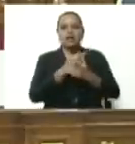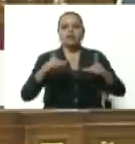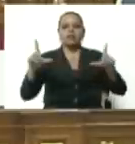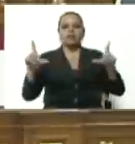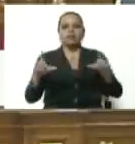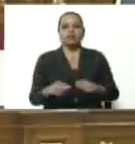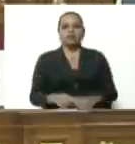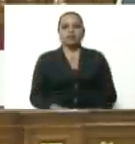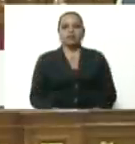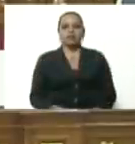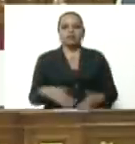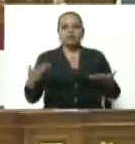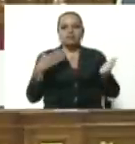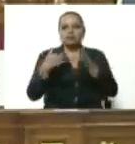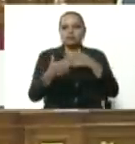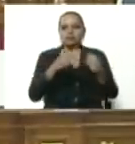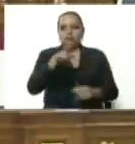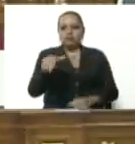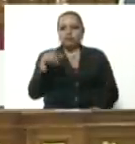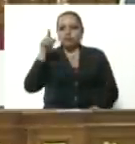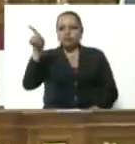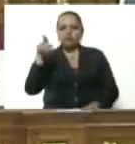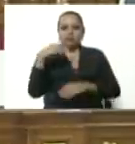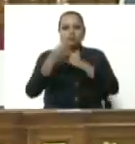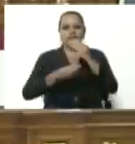libres? ¿Qué nos importa a nosotros lo que ellos hagan?